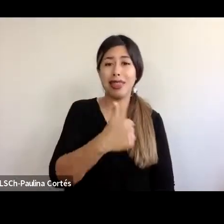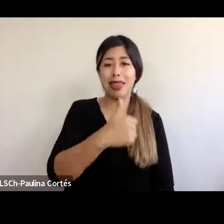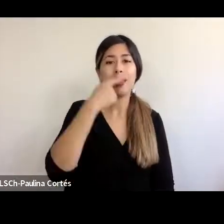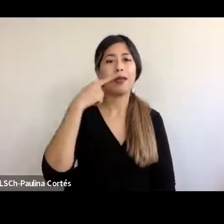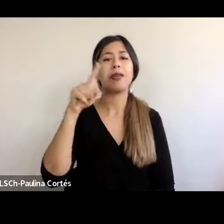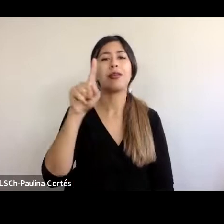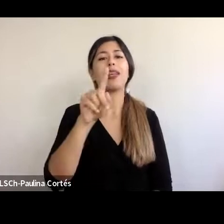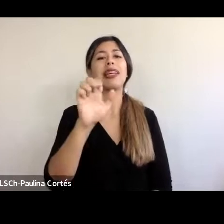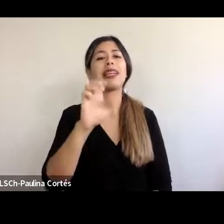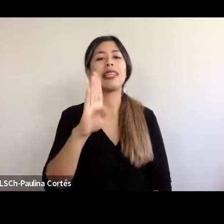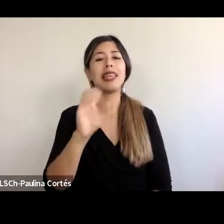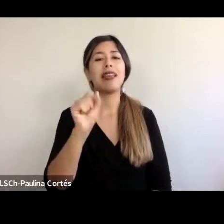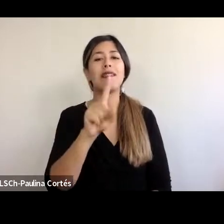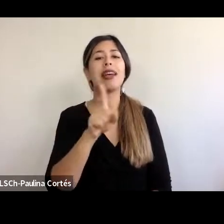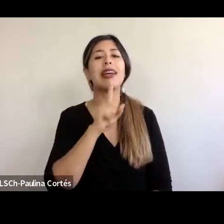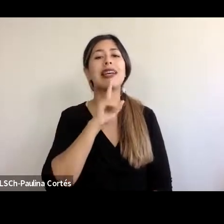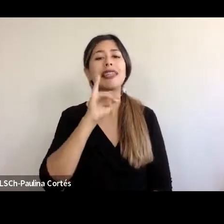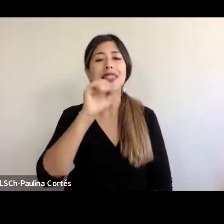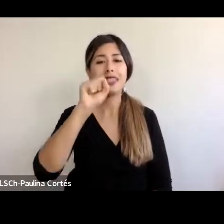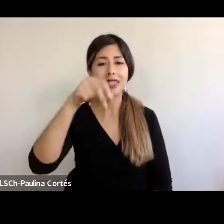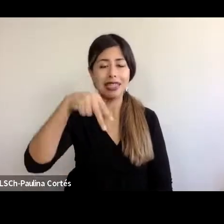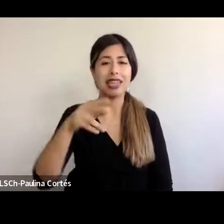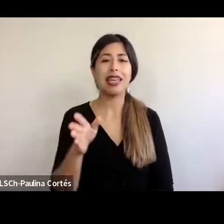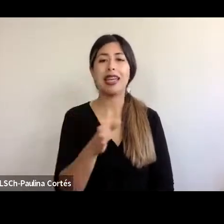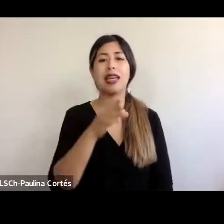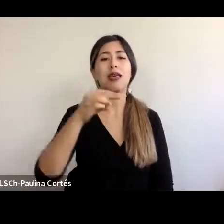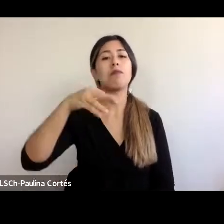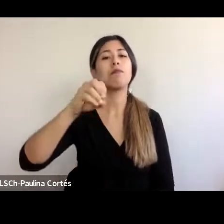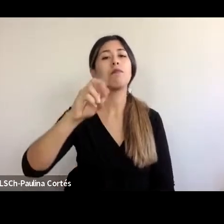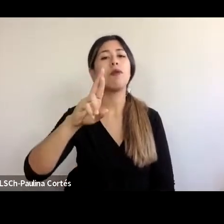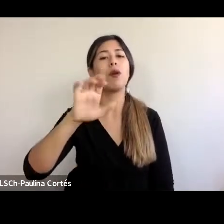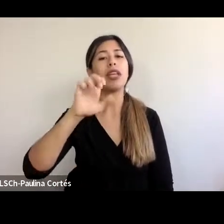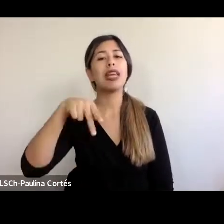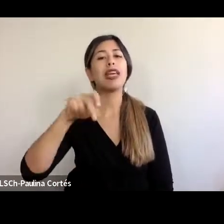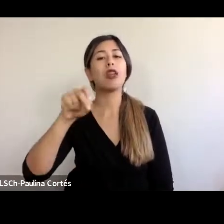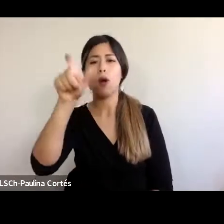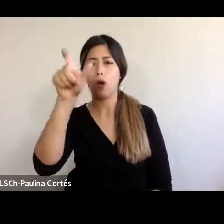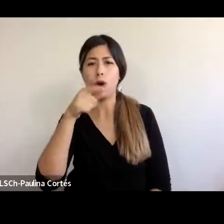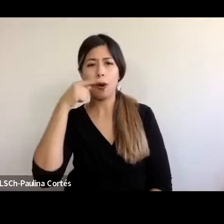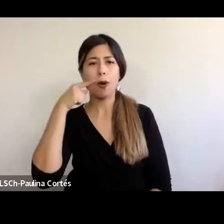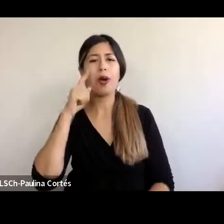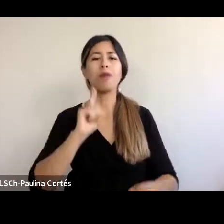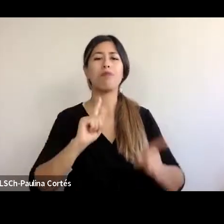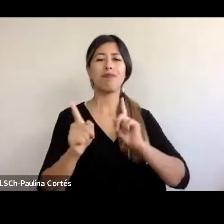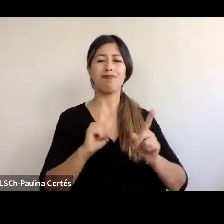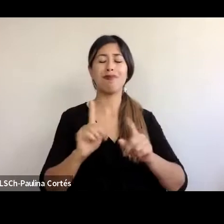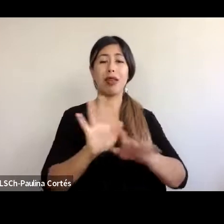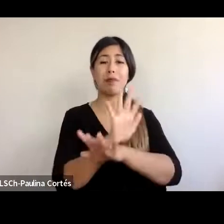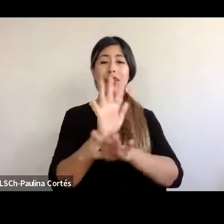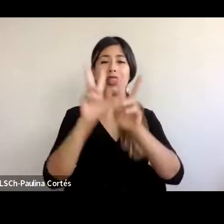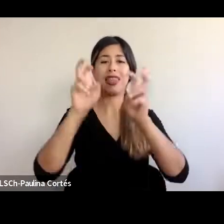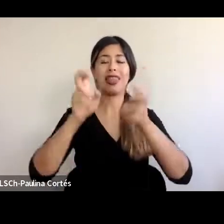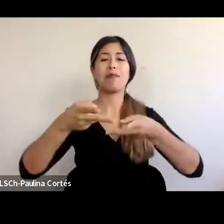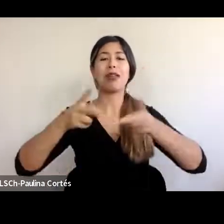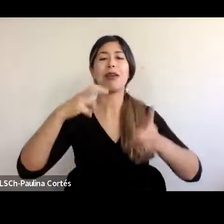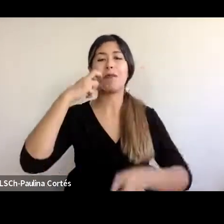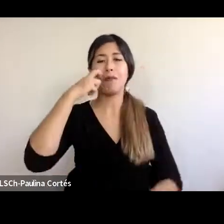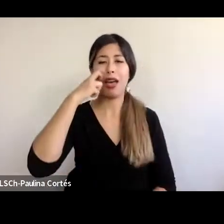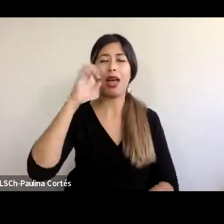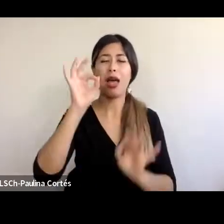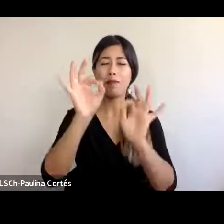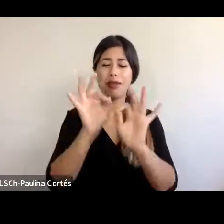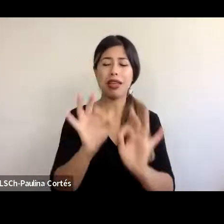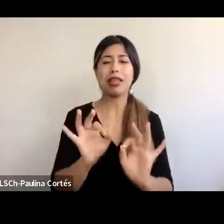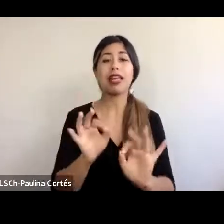Moreno. Él ha dirigido películas sobre derechos humanos, se ha especializado en esta temática, tiene una